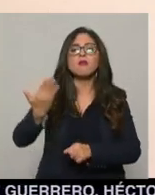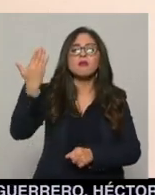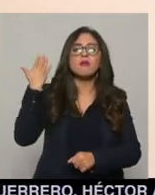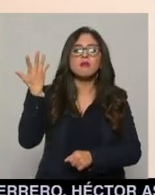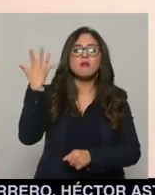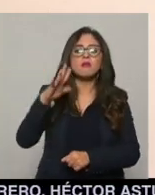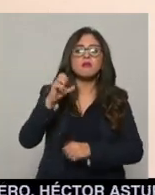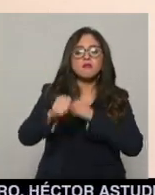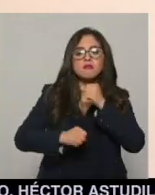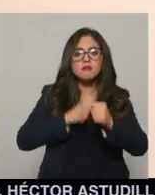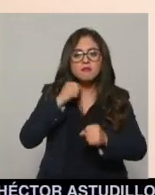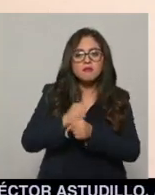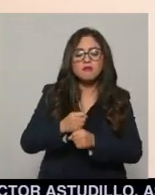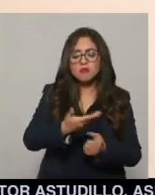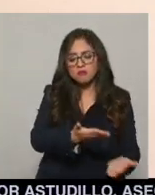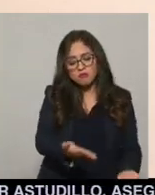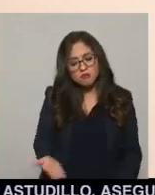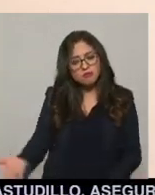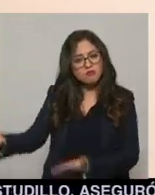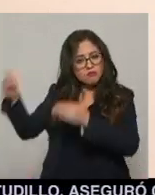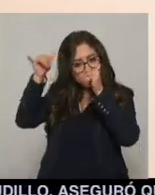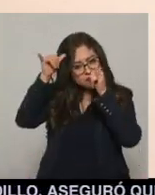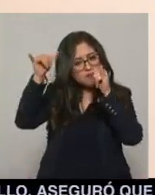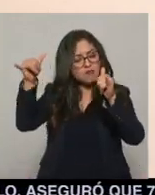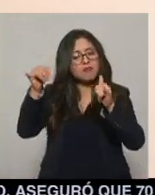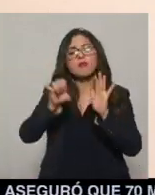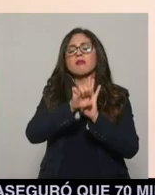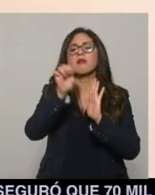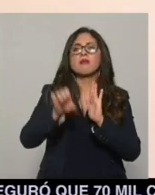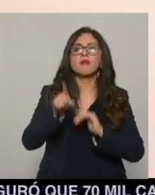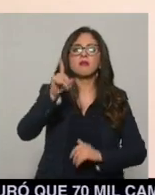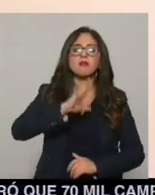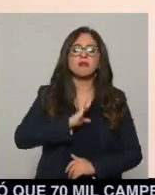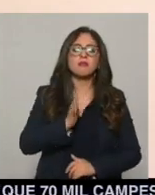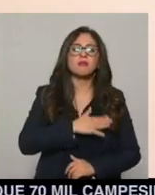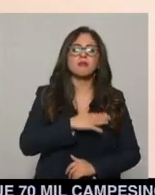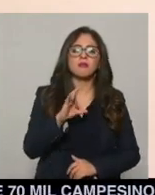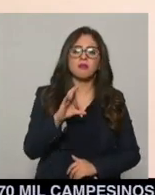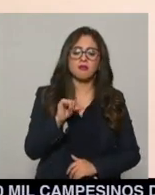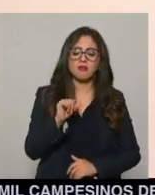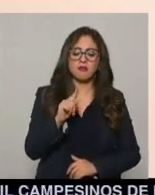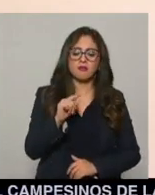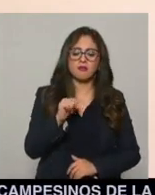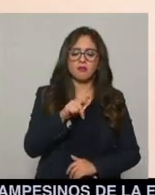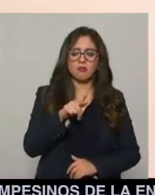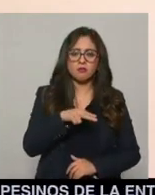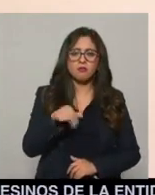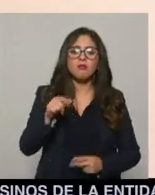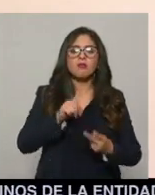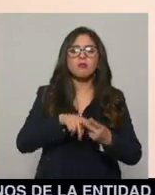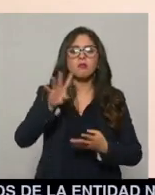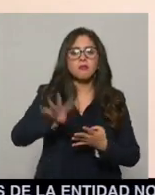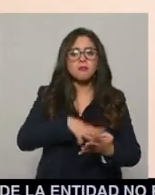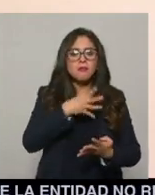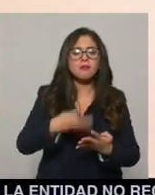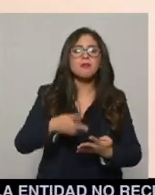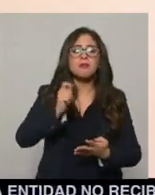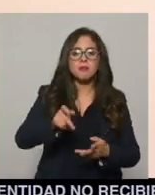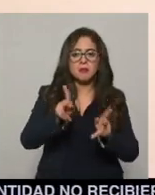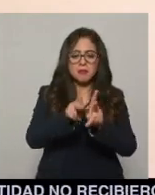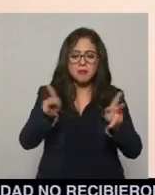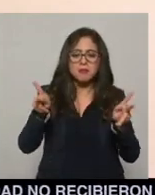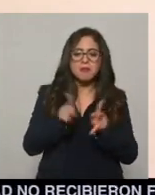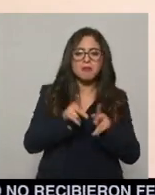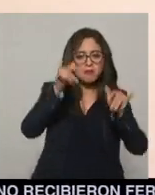se ganaba en las corridas de toros. En países como España, en Cataluña concretamente, Barcelona, que ha convertido sus plazas de toros en centros